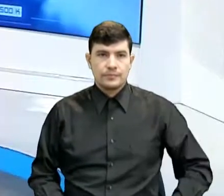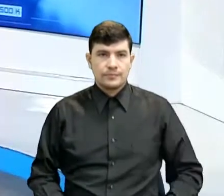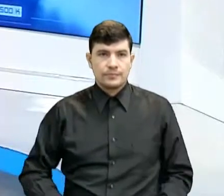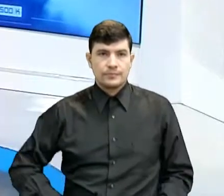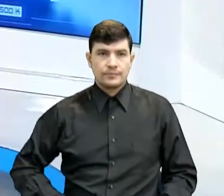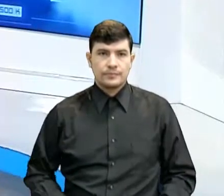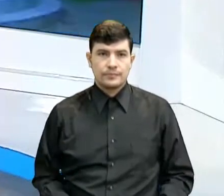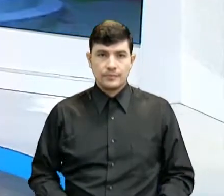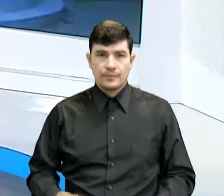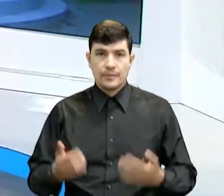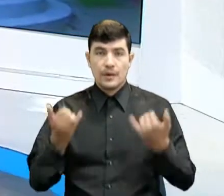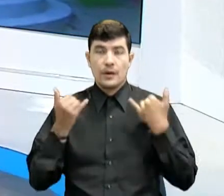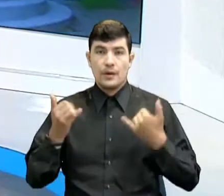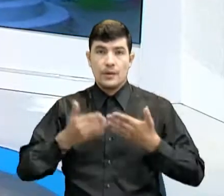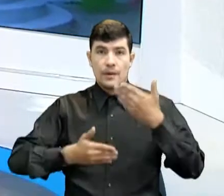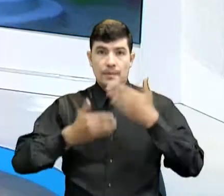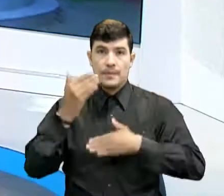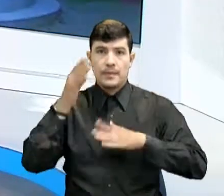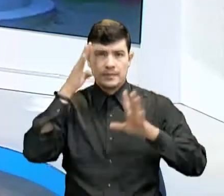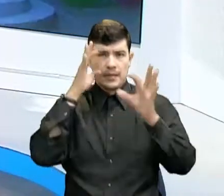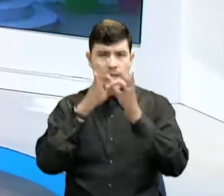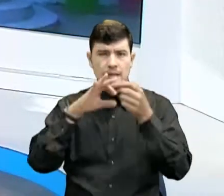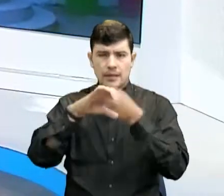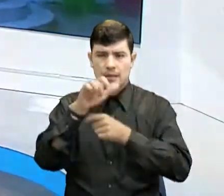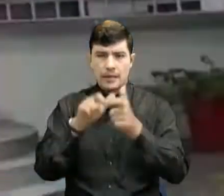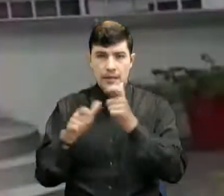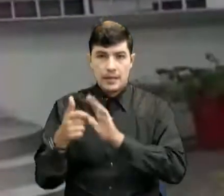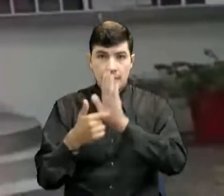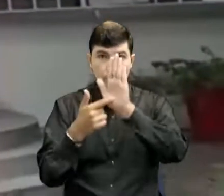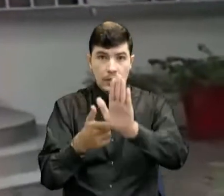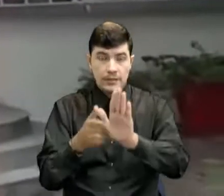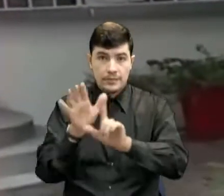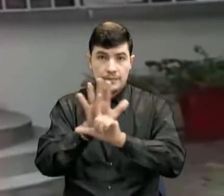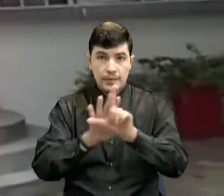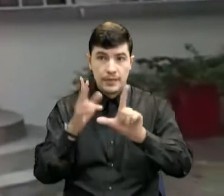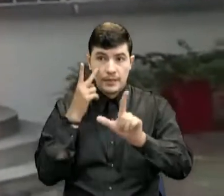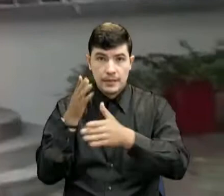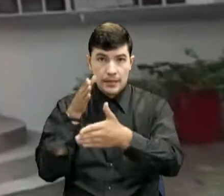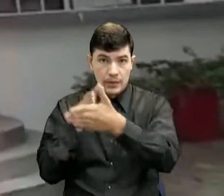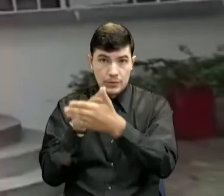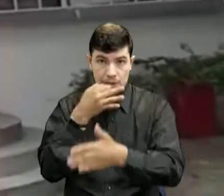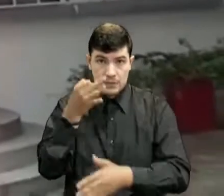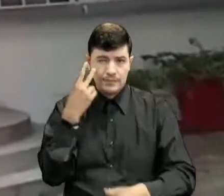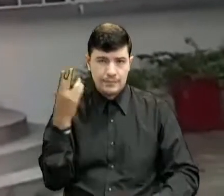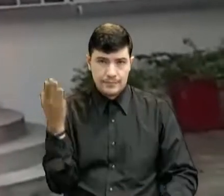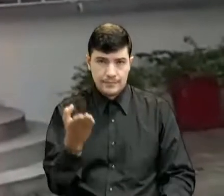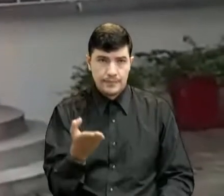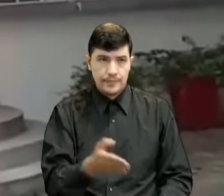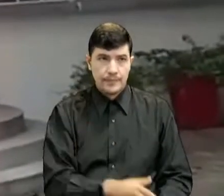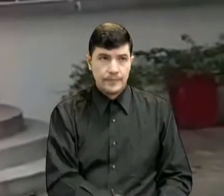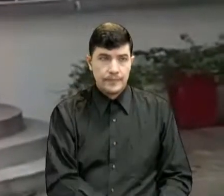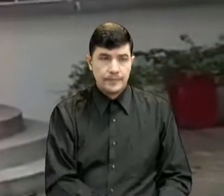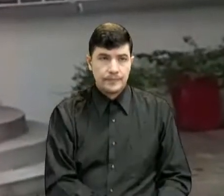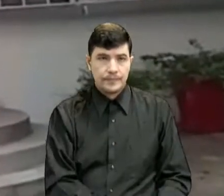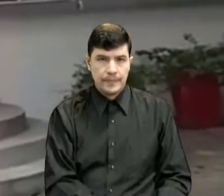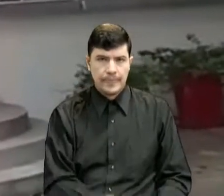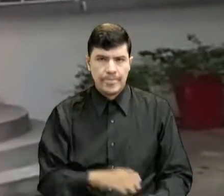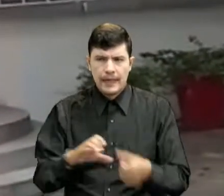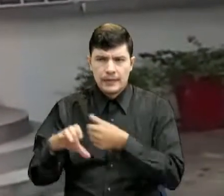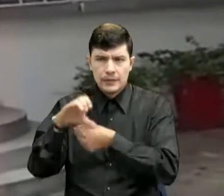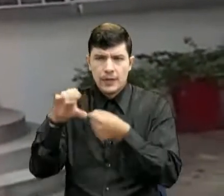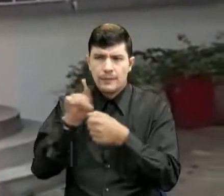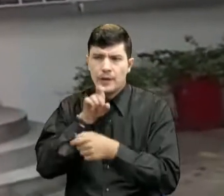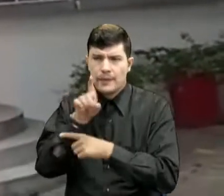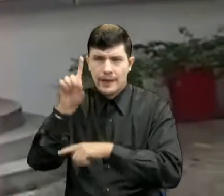y hoy comenzamos nuestra sección del ente ciudadano con la siguiente denuncia ojo a este vídeo que nos hacen llegar desde bucaramanga